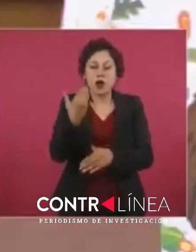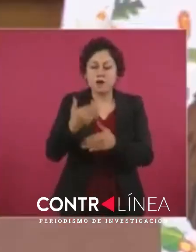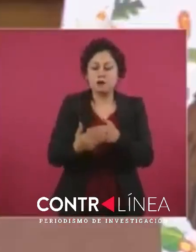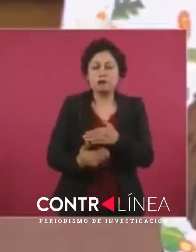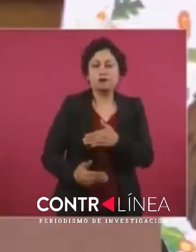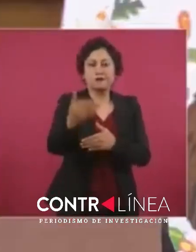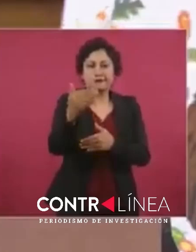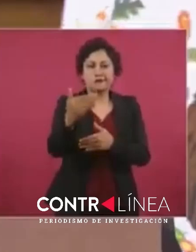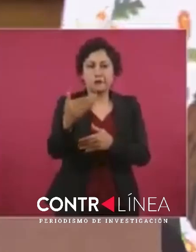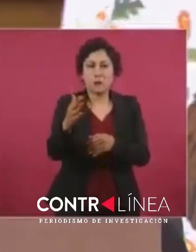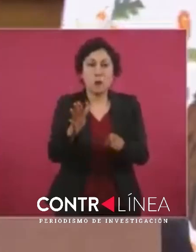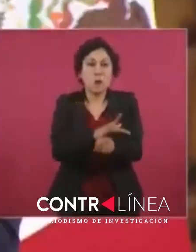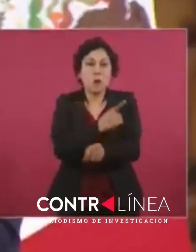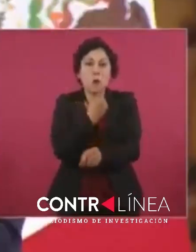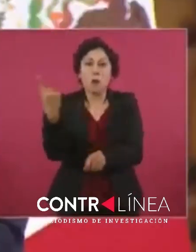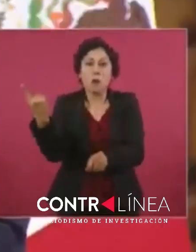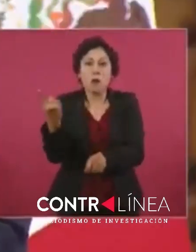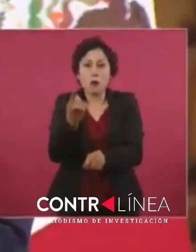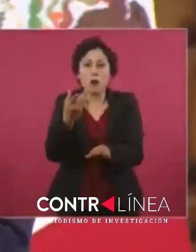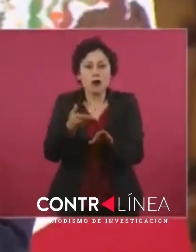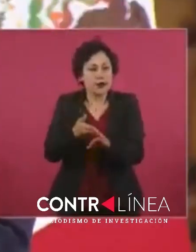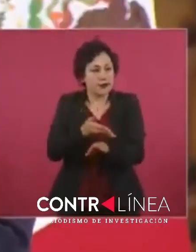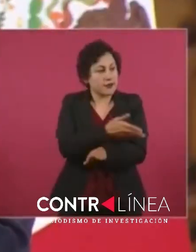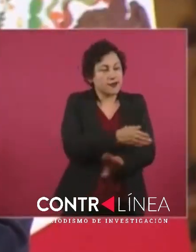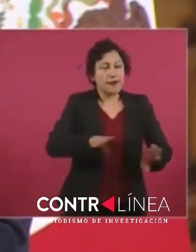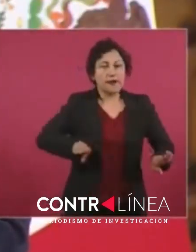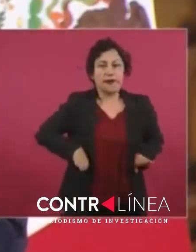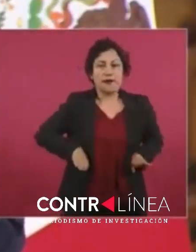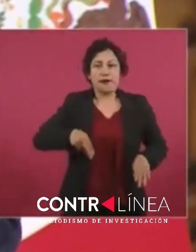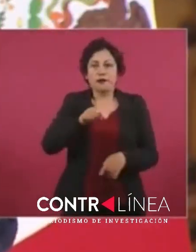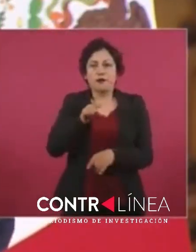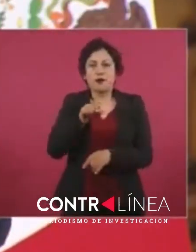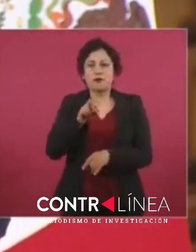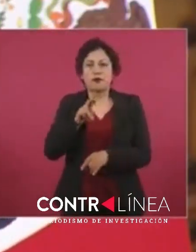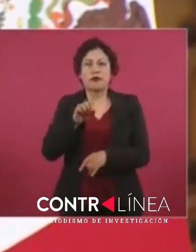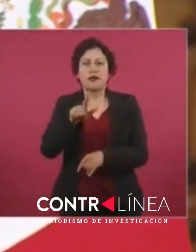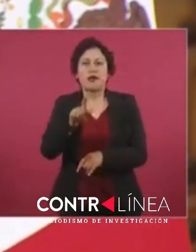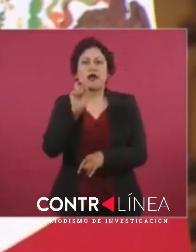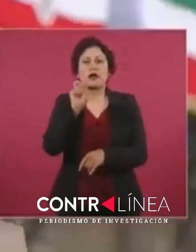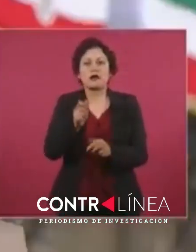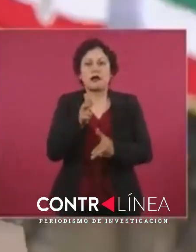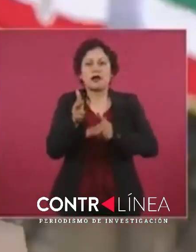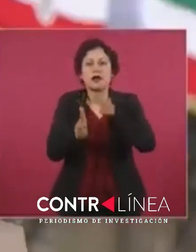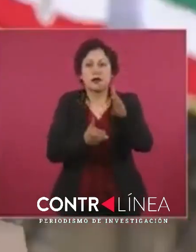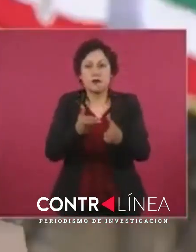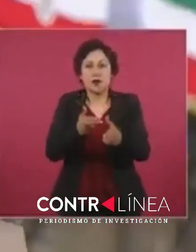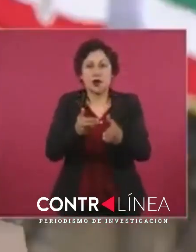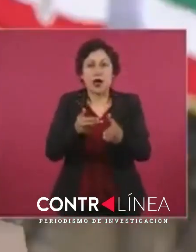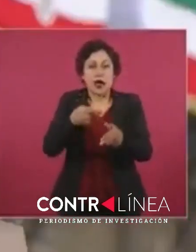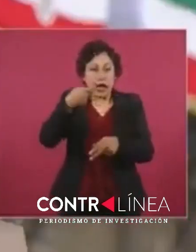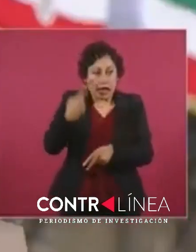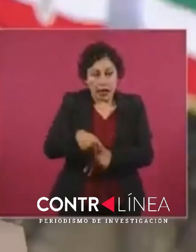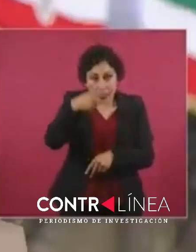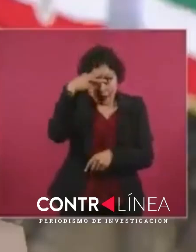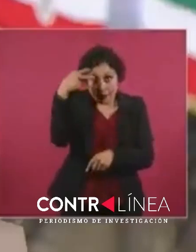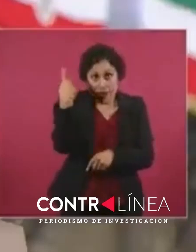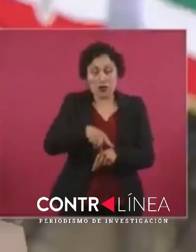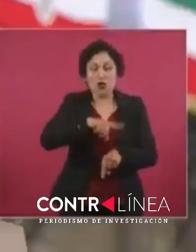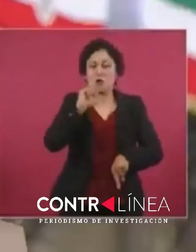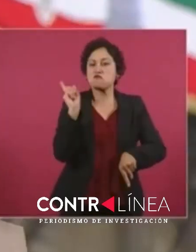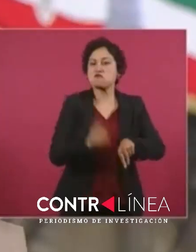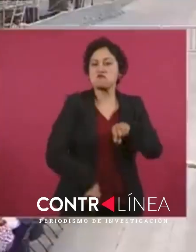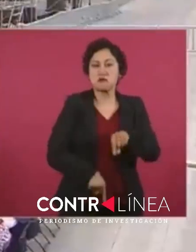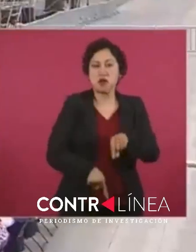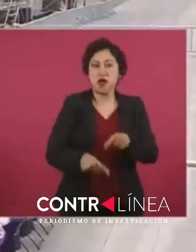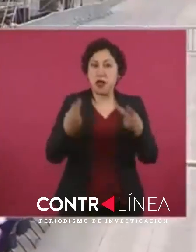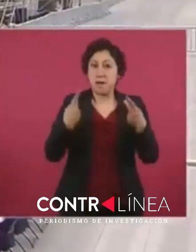periodo neoliberal se privatizaron los ferrocarriles nacionales y desaparecieron los trenes de pasajeros. Es una